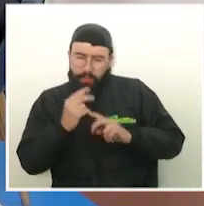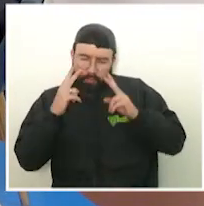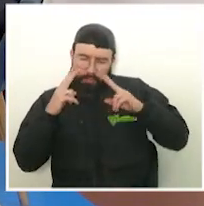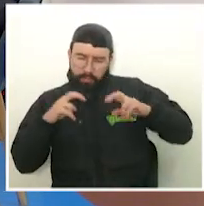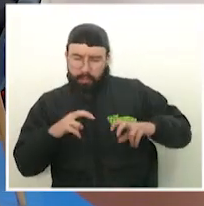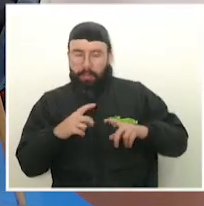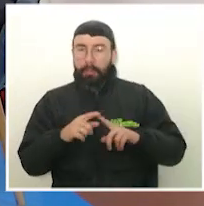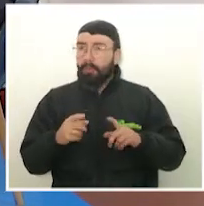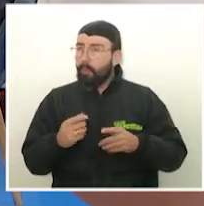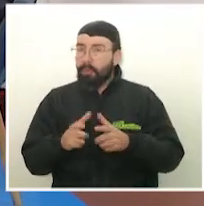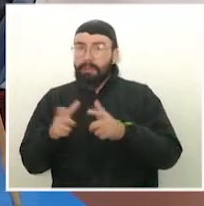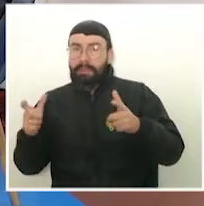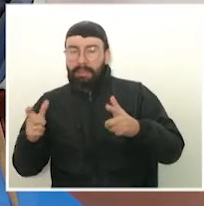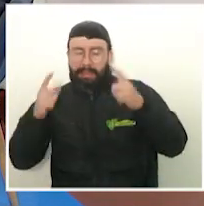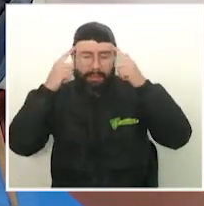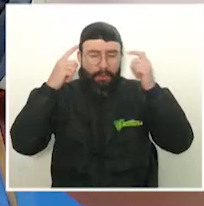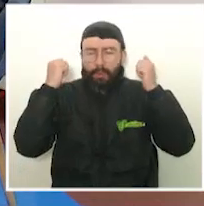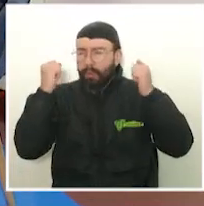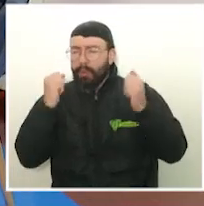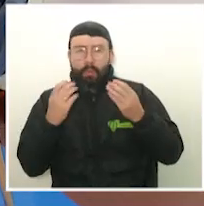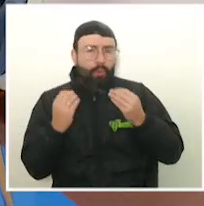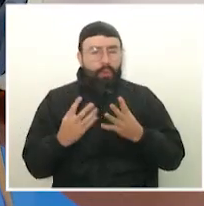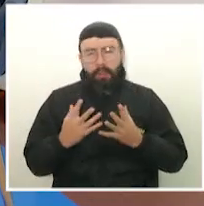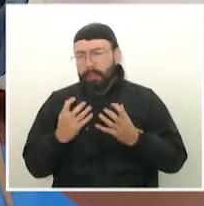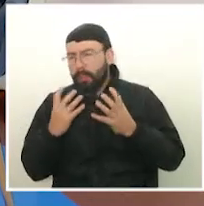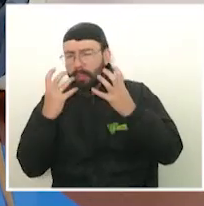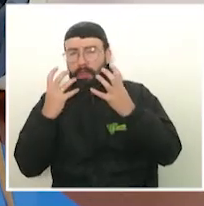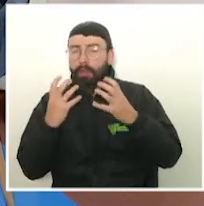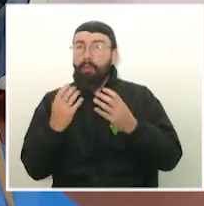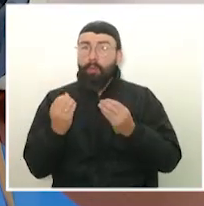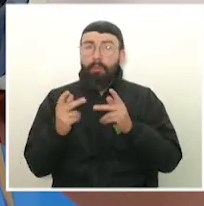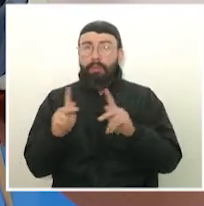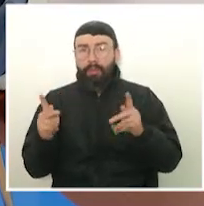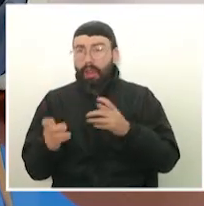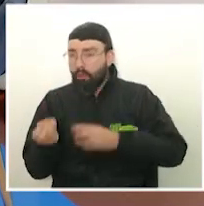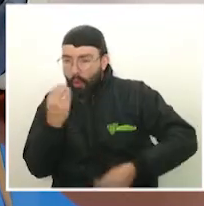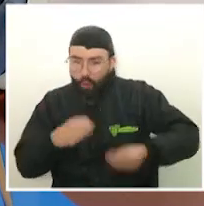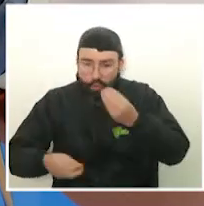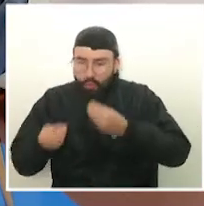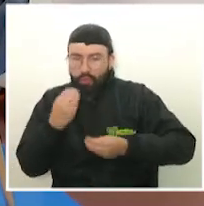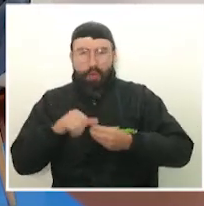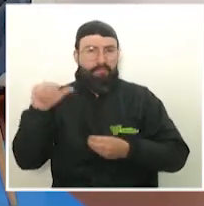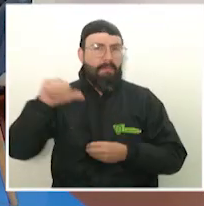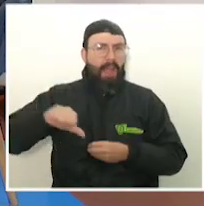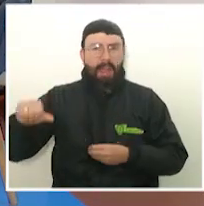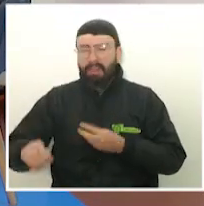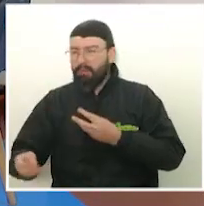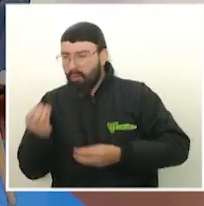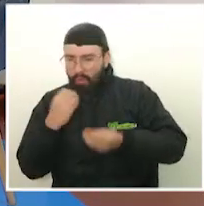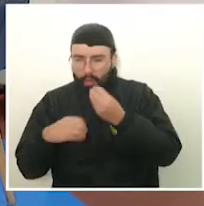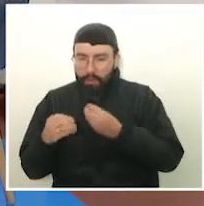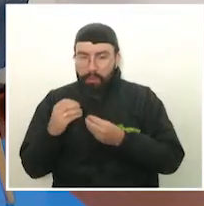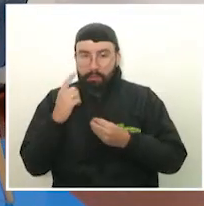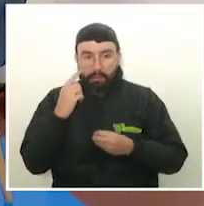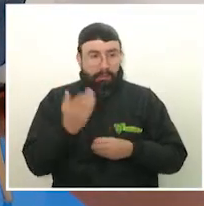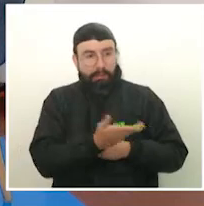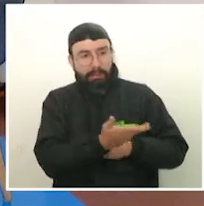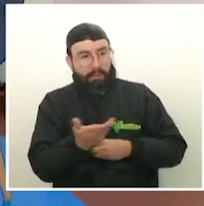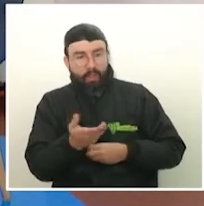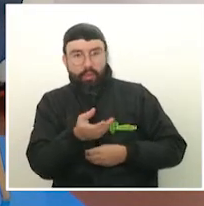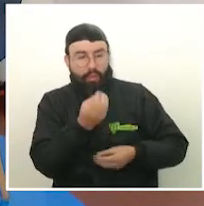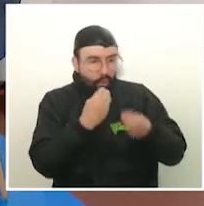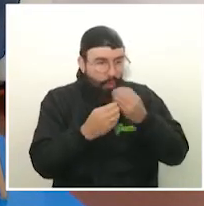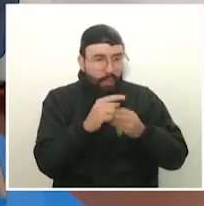padre, y el estrés. Muchas personas se han alimentado supremamente mal y hemos visto cómo los alimentos que vienen